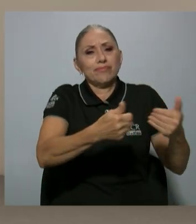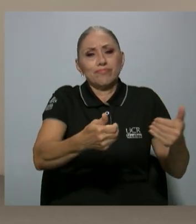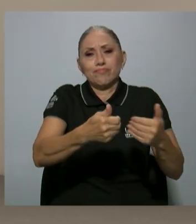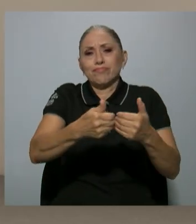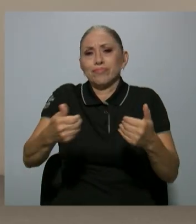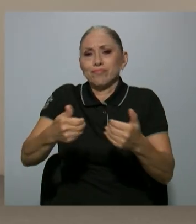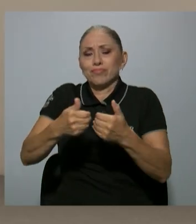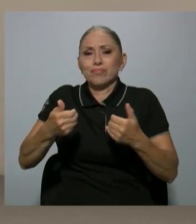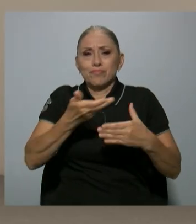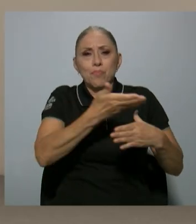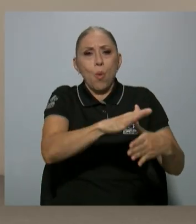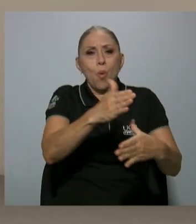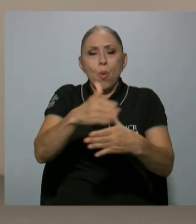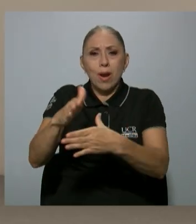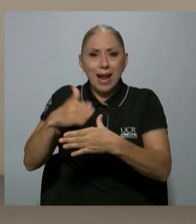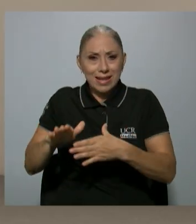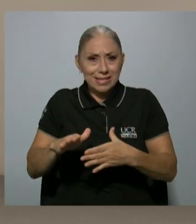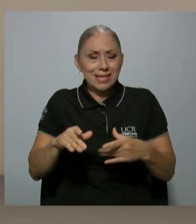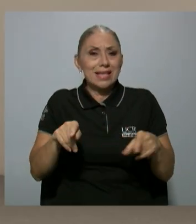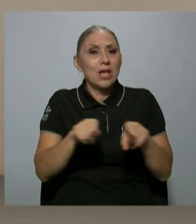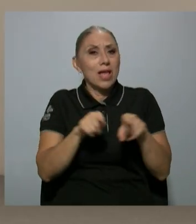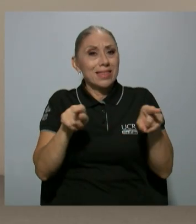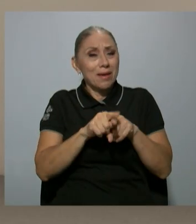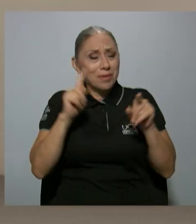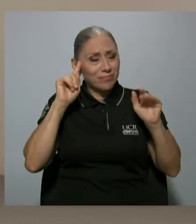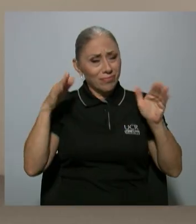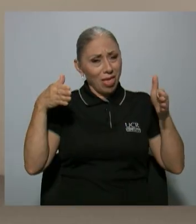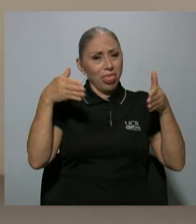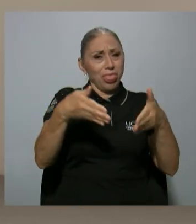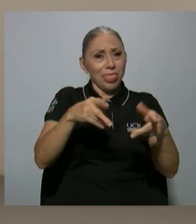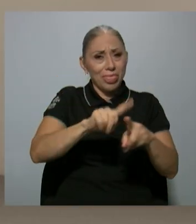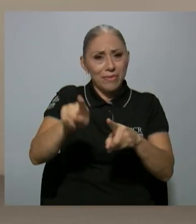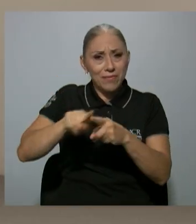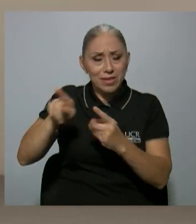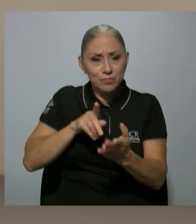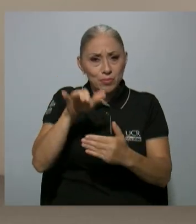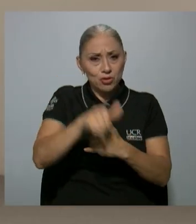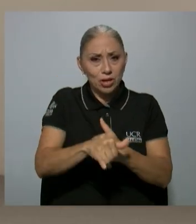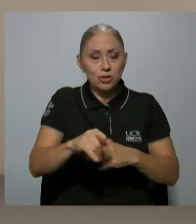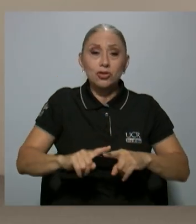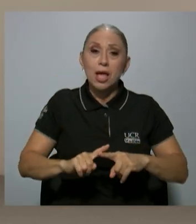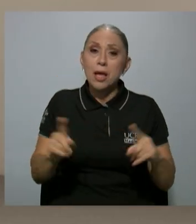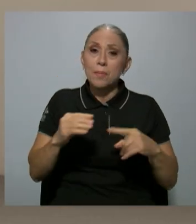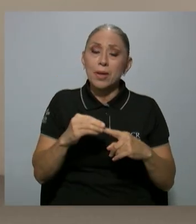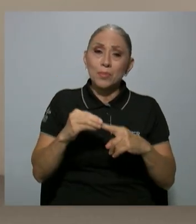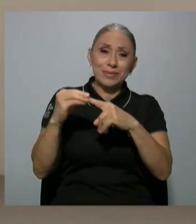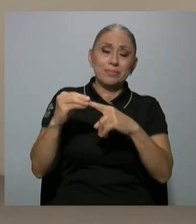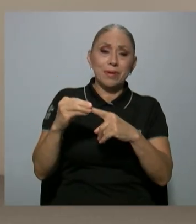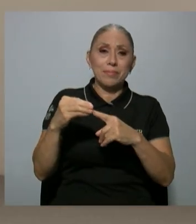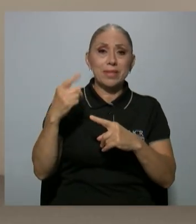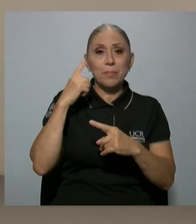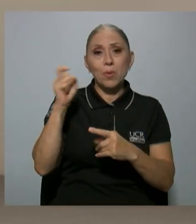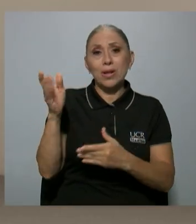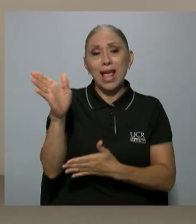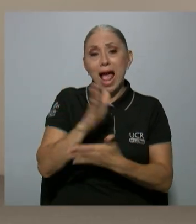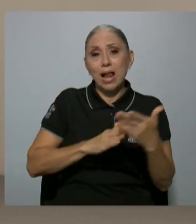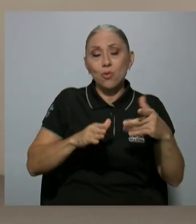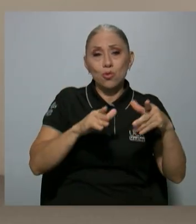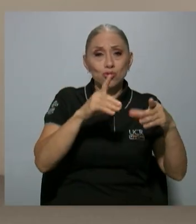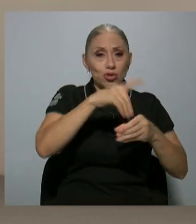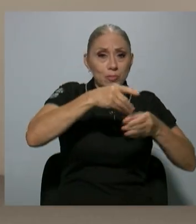ha estado enfrascada, ¿verdad? También con una serie de proyectos, pero sobre todo, bueno, porque quienes defienden algunas